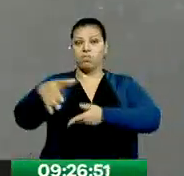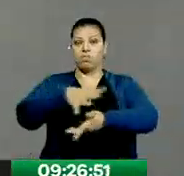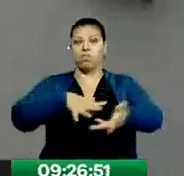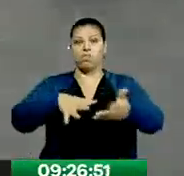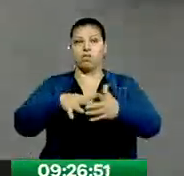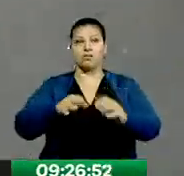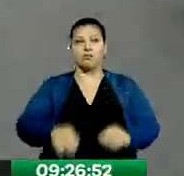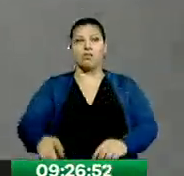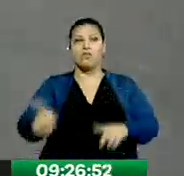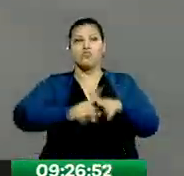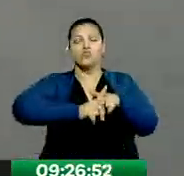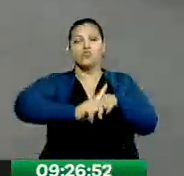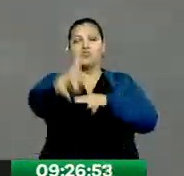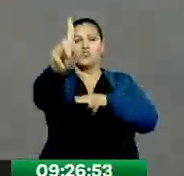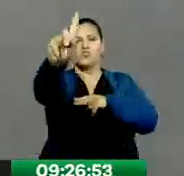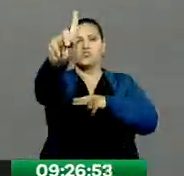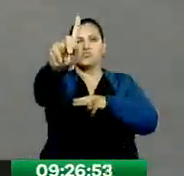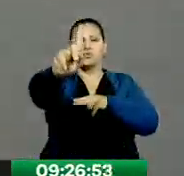ahí se le fue,